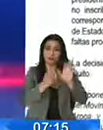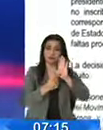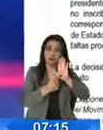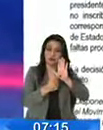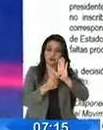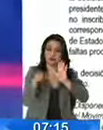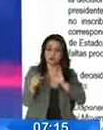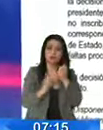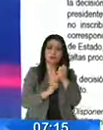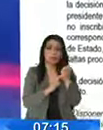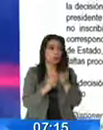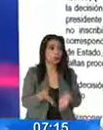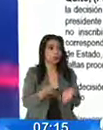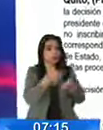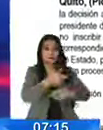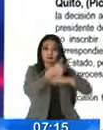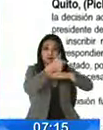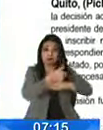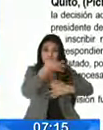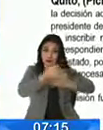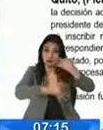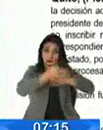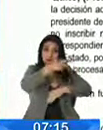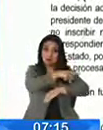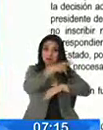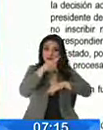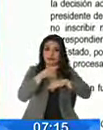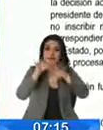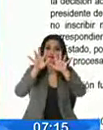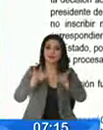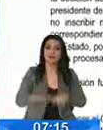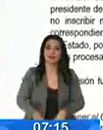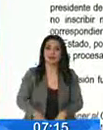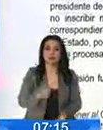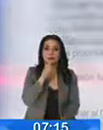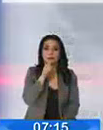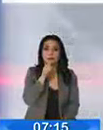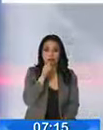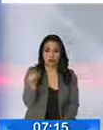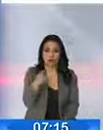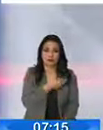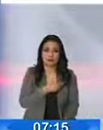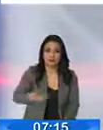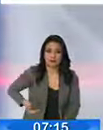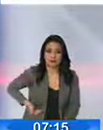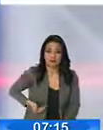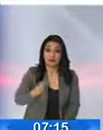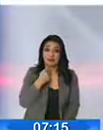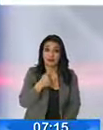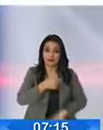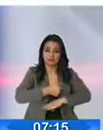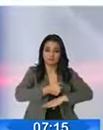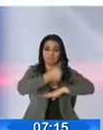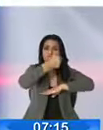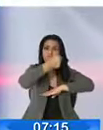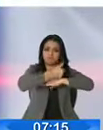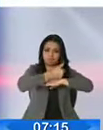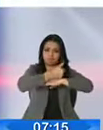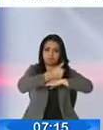un tribunal de Pichincha, el secretario particular de la presidencia, Eduardo Mangas, informaba que el Tribunal de Garantías dispone al